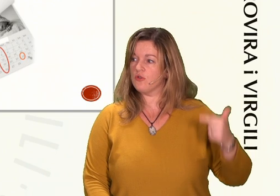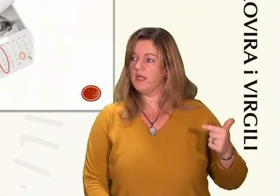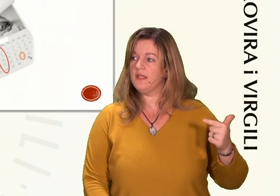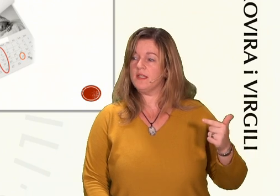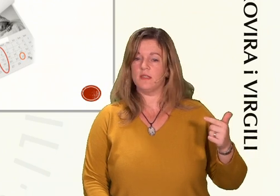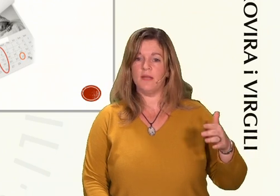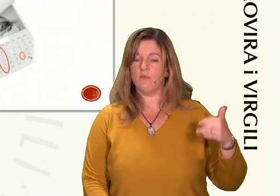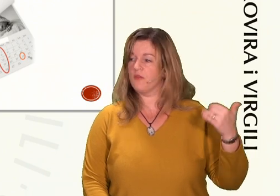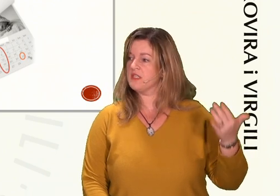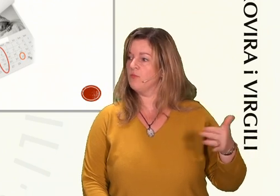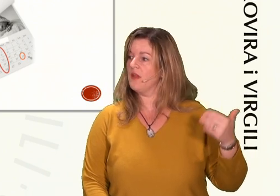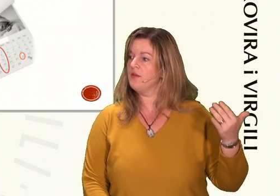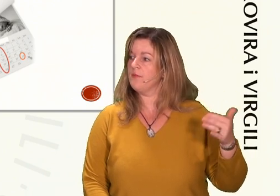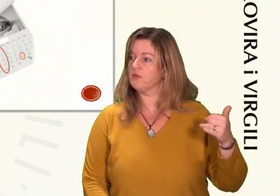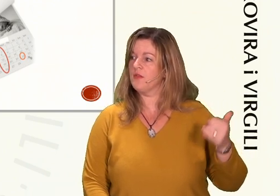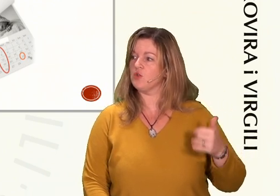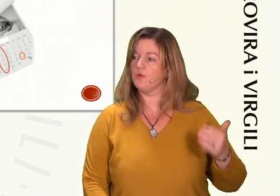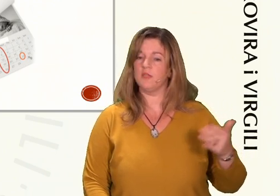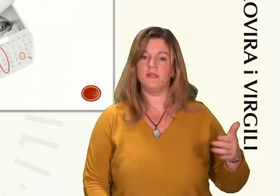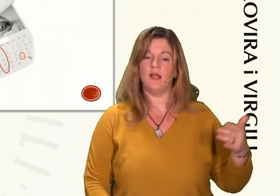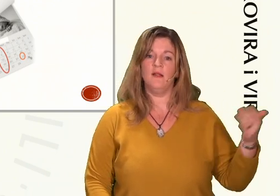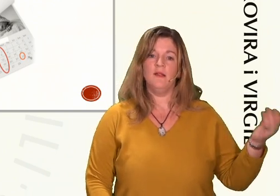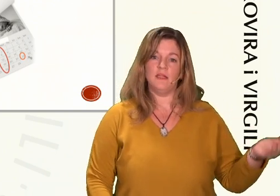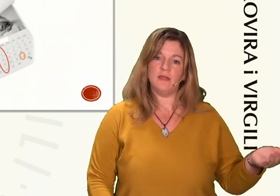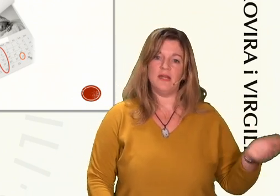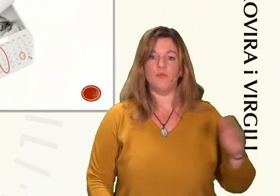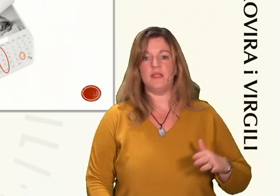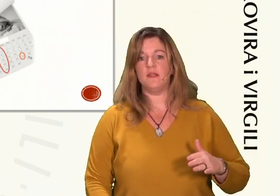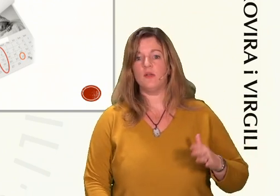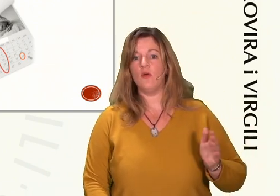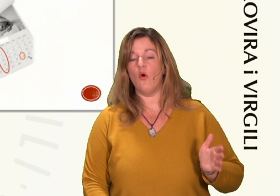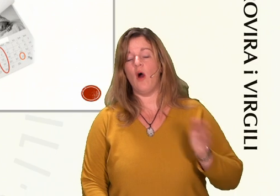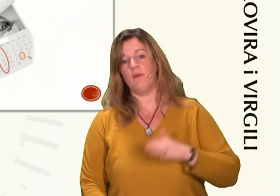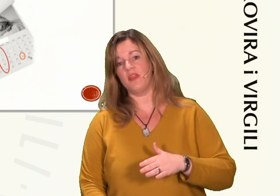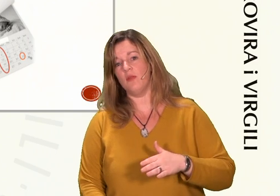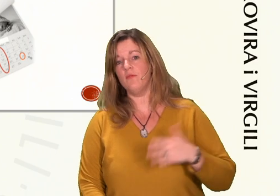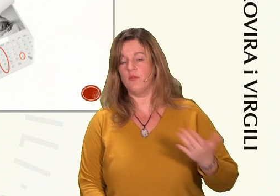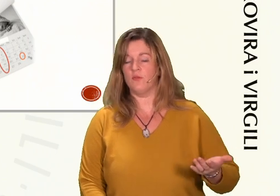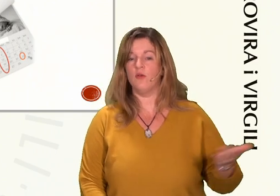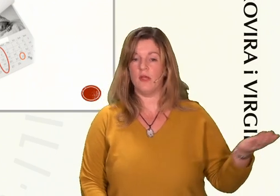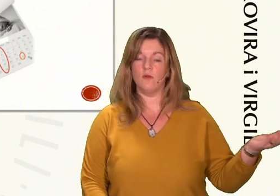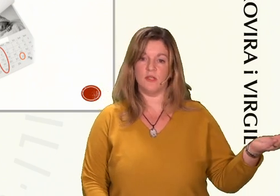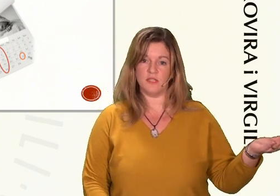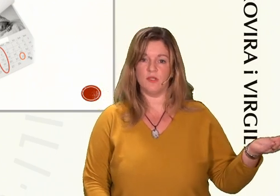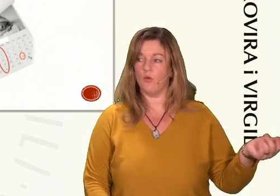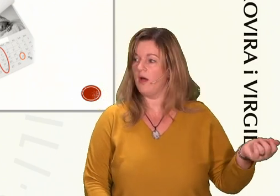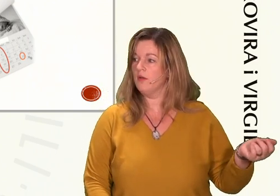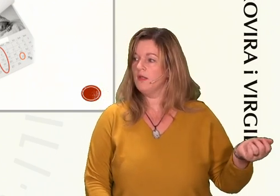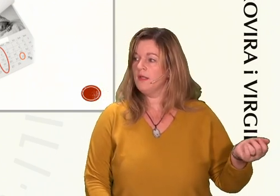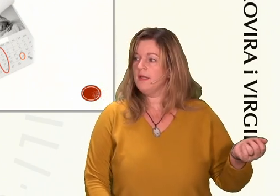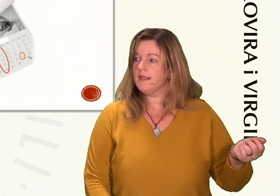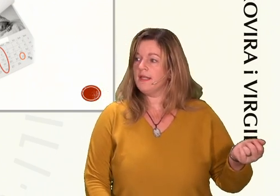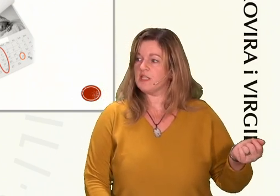dicho, están los talleres, ahí vamos a hacer simulación, vamos a hacer soporte vital inmediato pediátrico o avanzado en función de lo que os hayáis